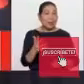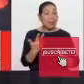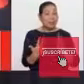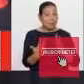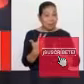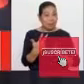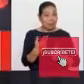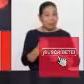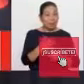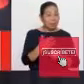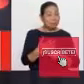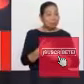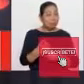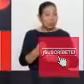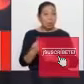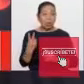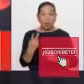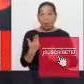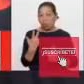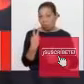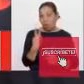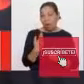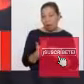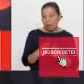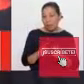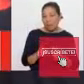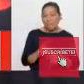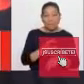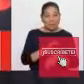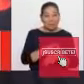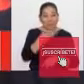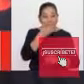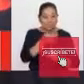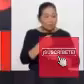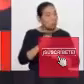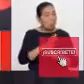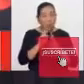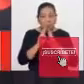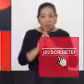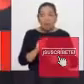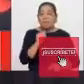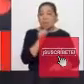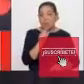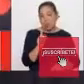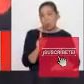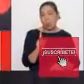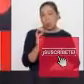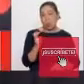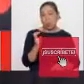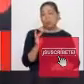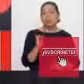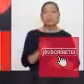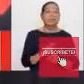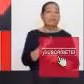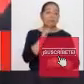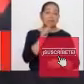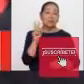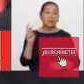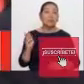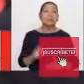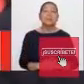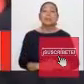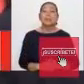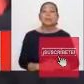13 secuestros típicos, con 2 liberaciones, ¿no? Y todos están resueltos. Solamente falta resolver estos 2 últimos, pues, ¿no?